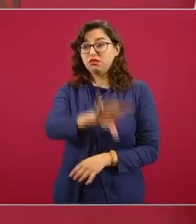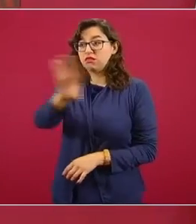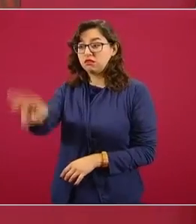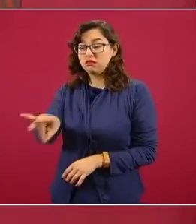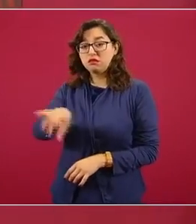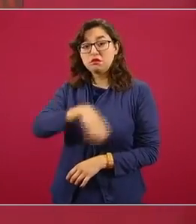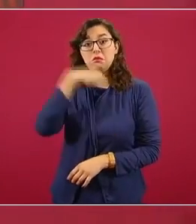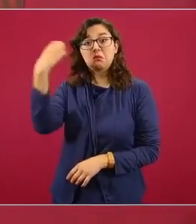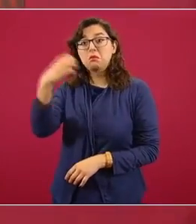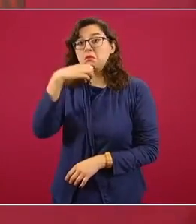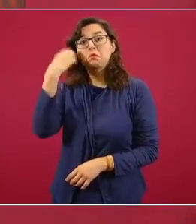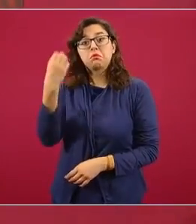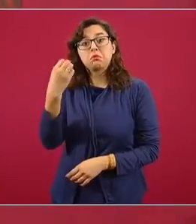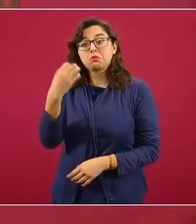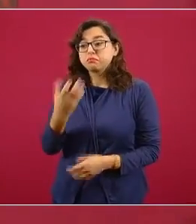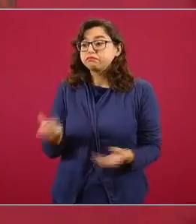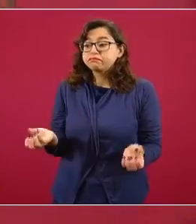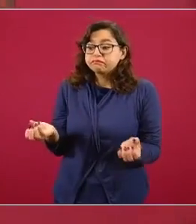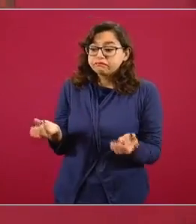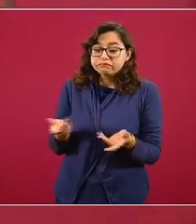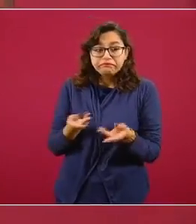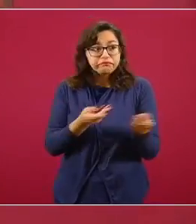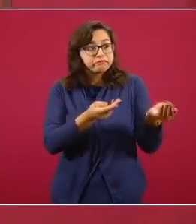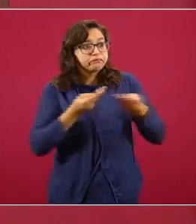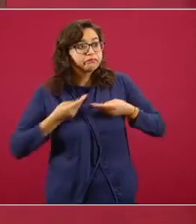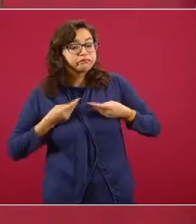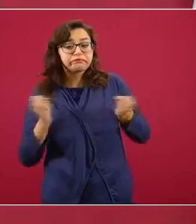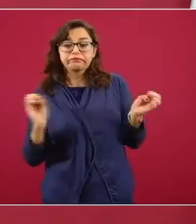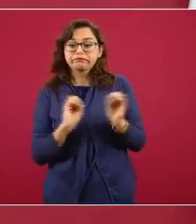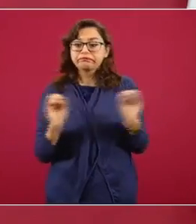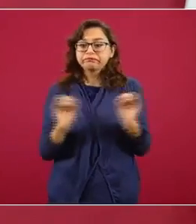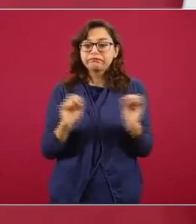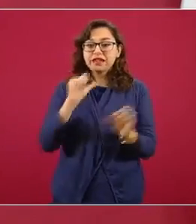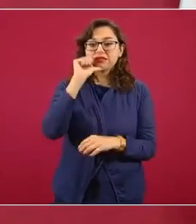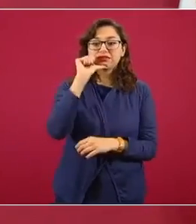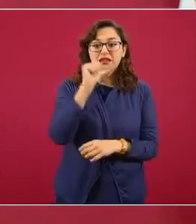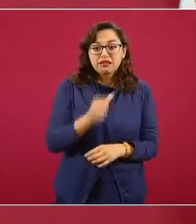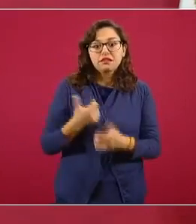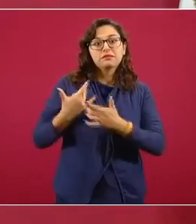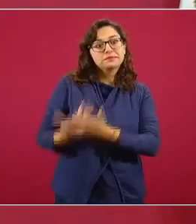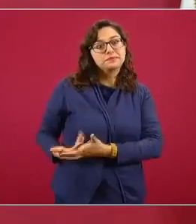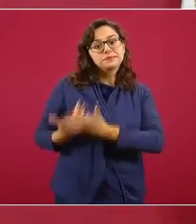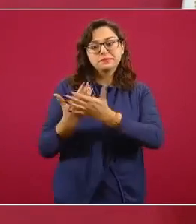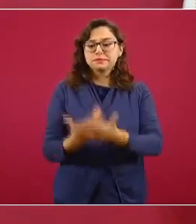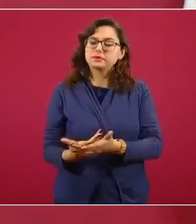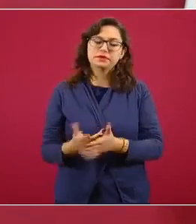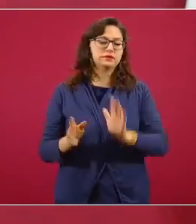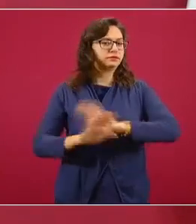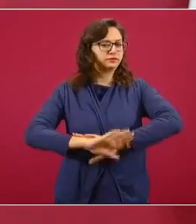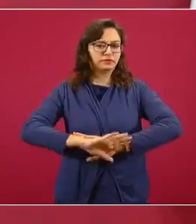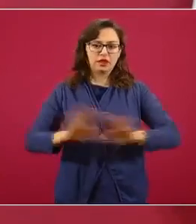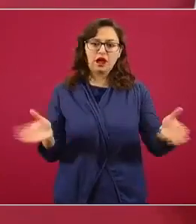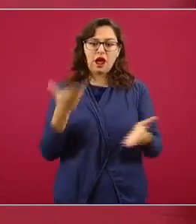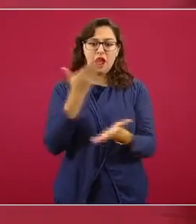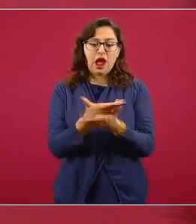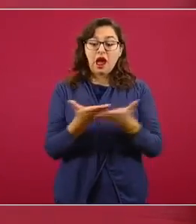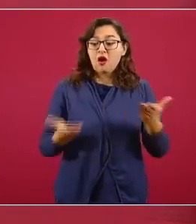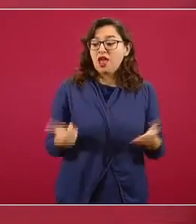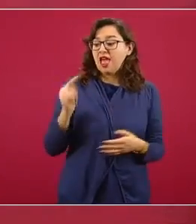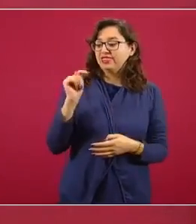escuela. Ahora es directo, ahora es de la tesorería de la